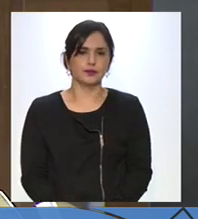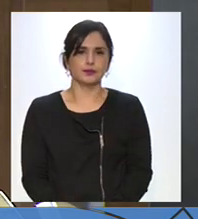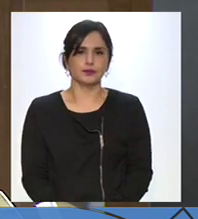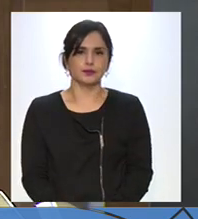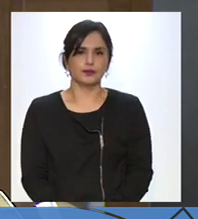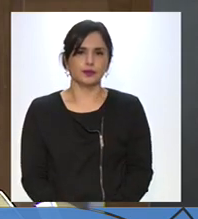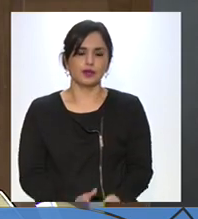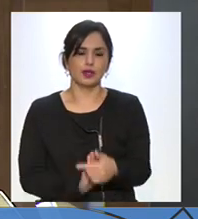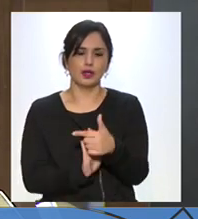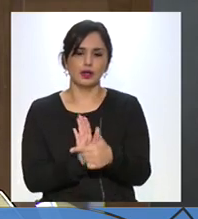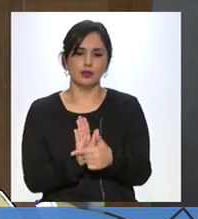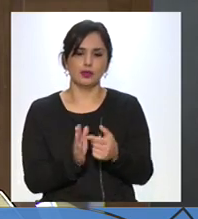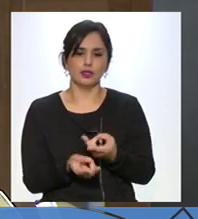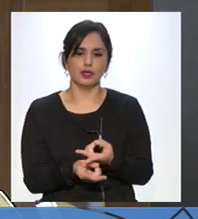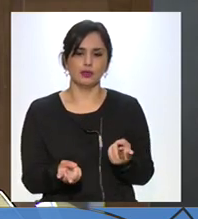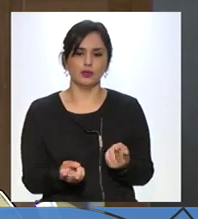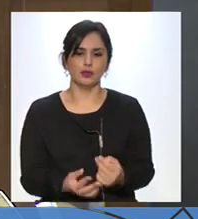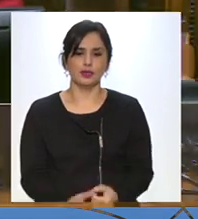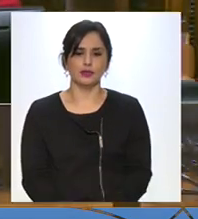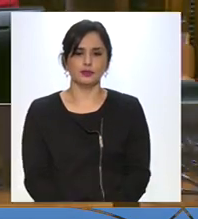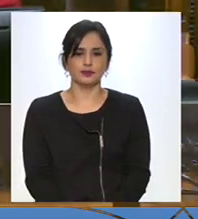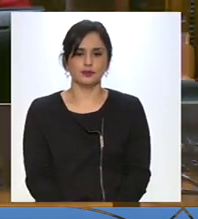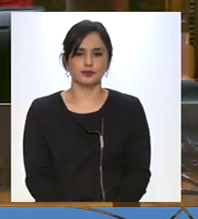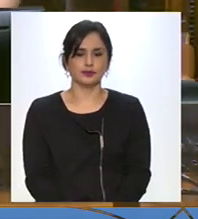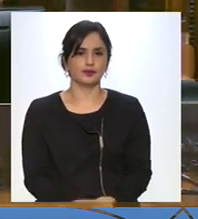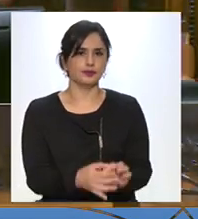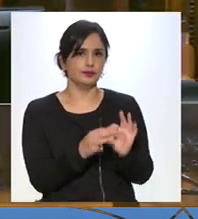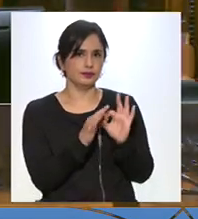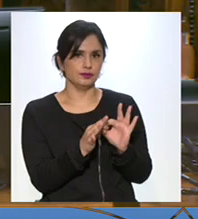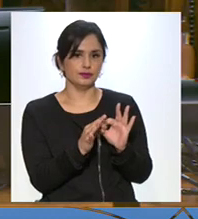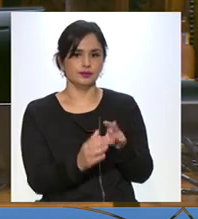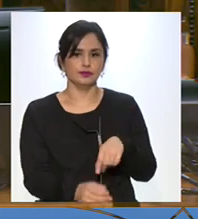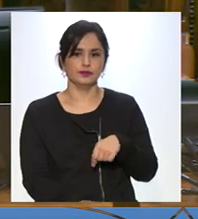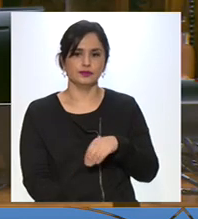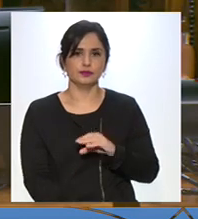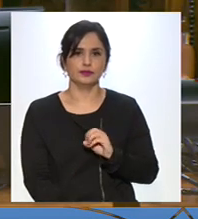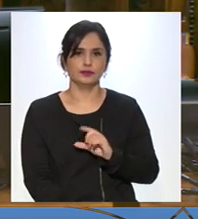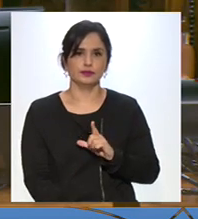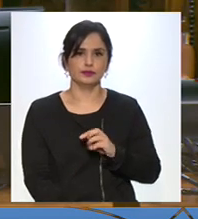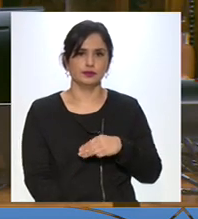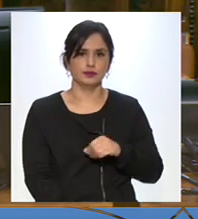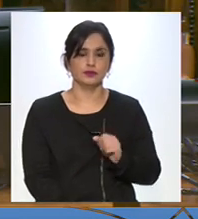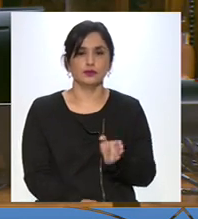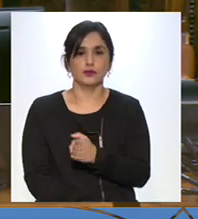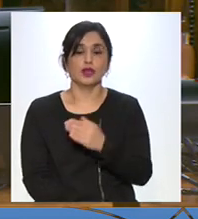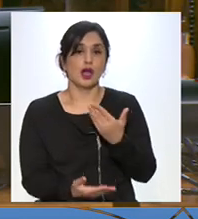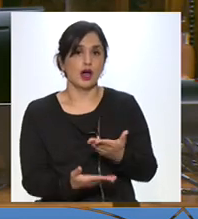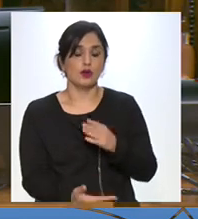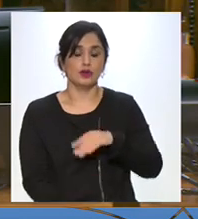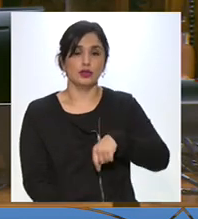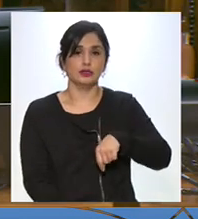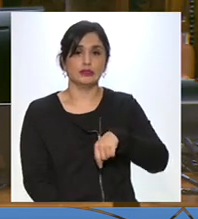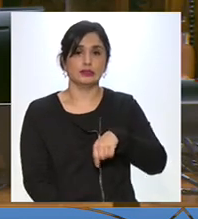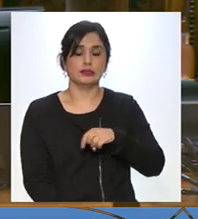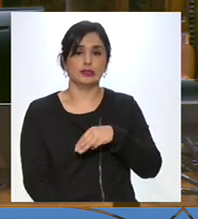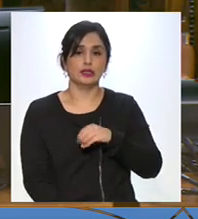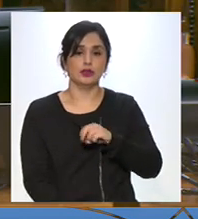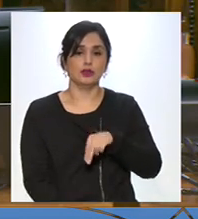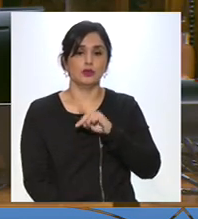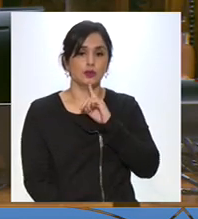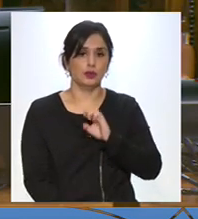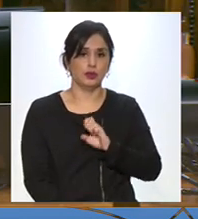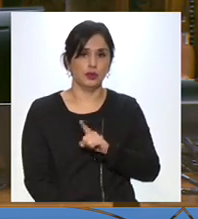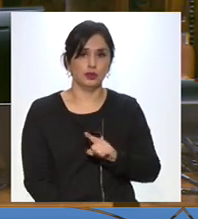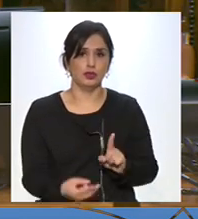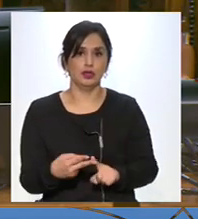las políticas públicas? He dicho, presidente. Gracias, senador Coloma. Tiene la palabra el senador Montes, luego el